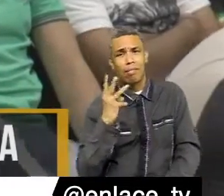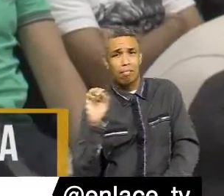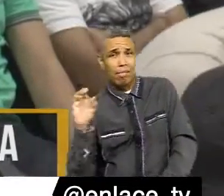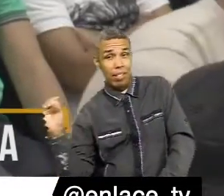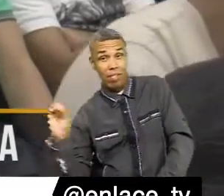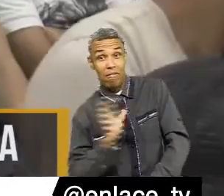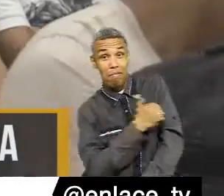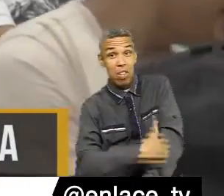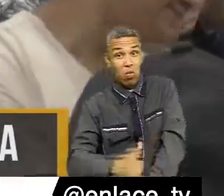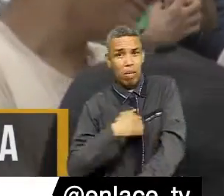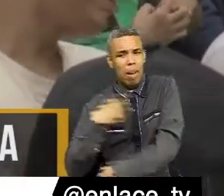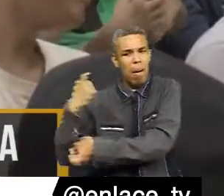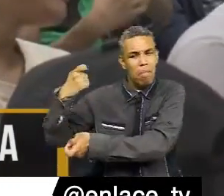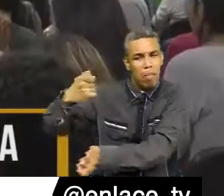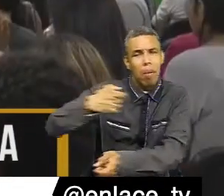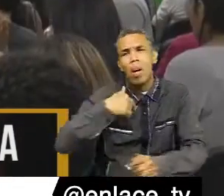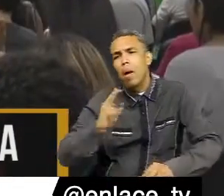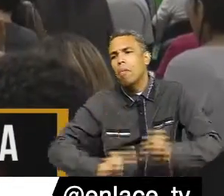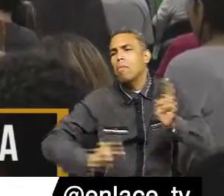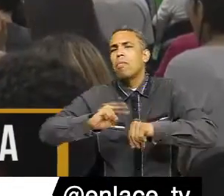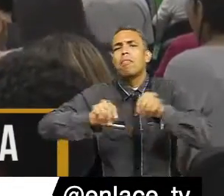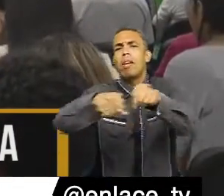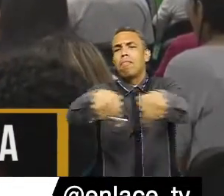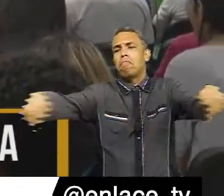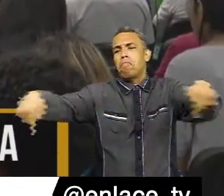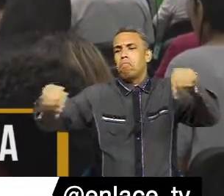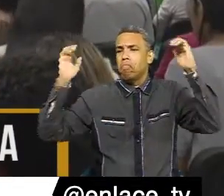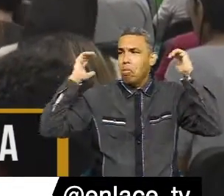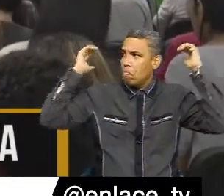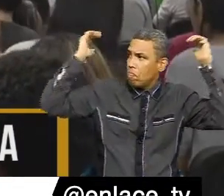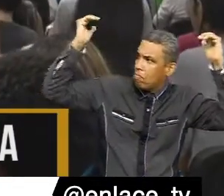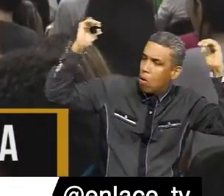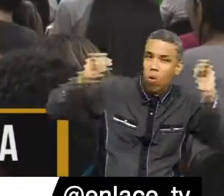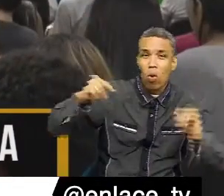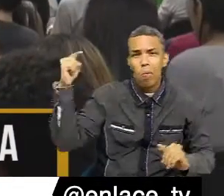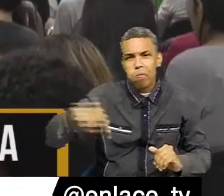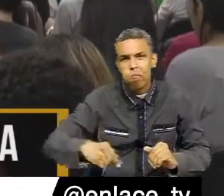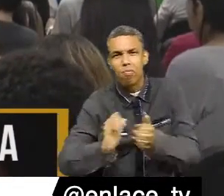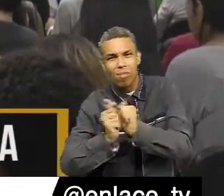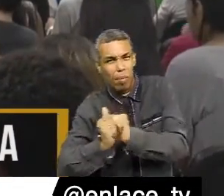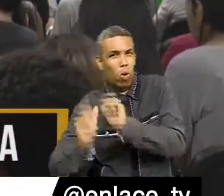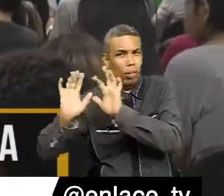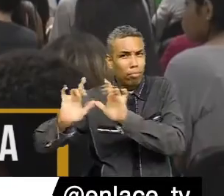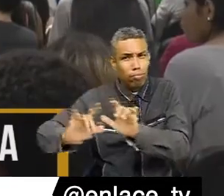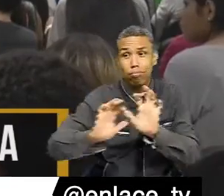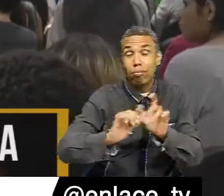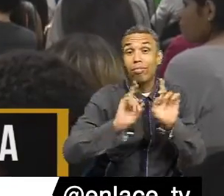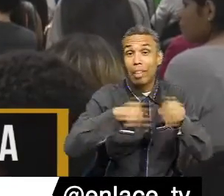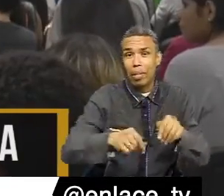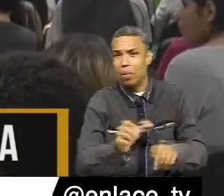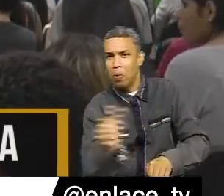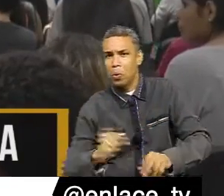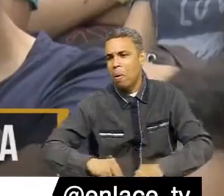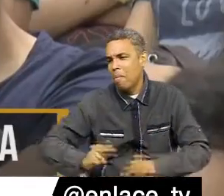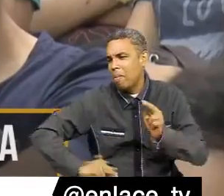gestionando para construir un gimnasio para poder fortalecer los grupos